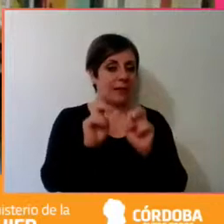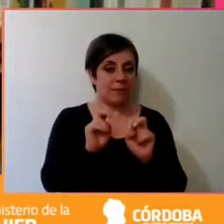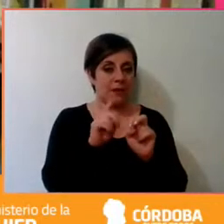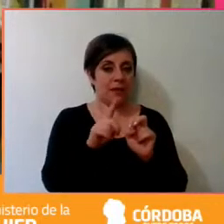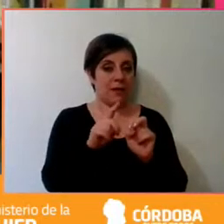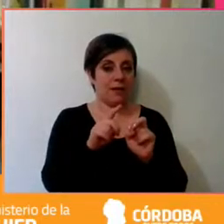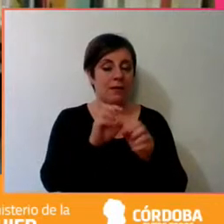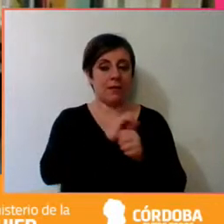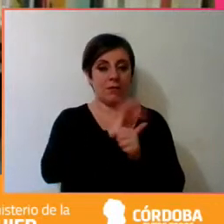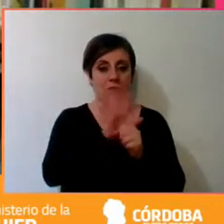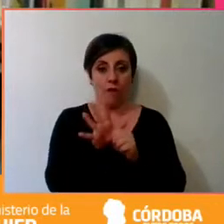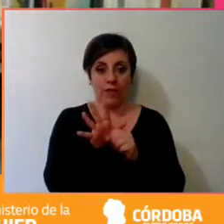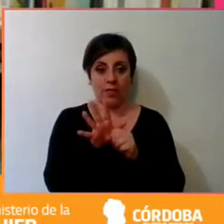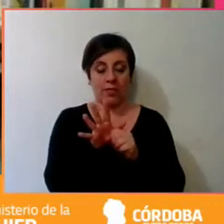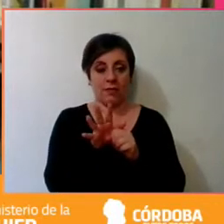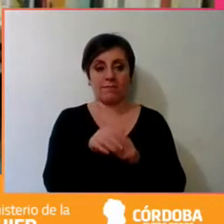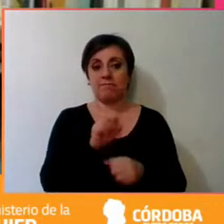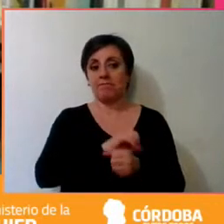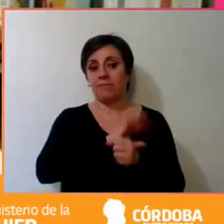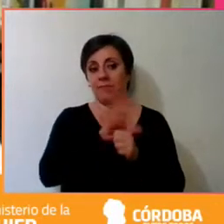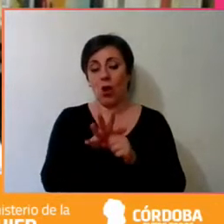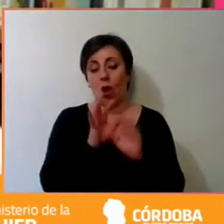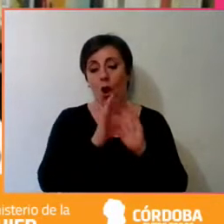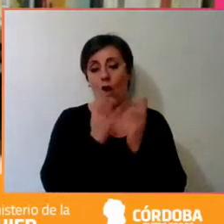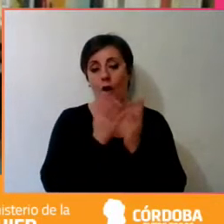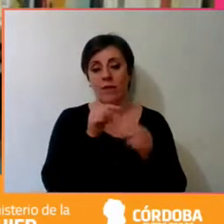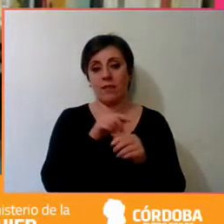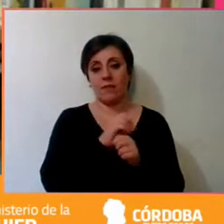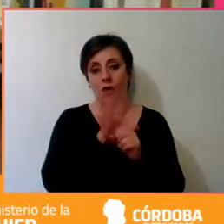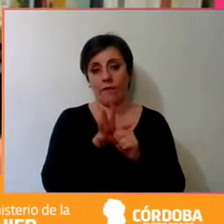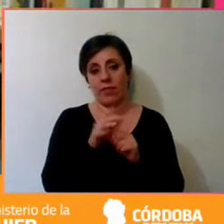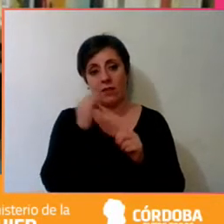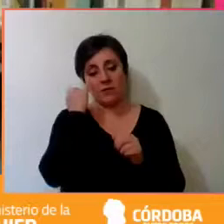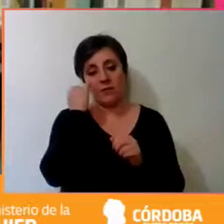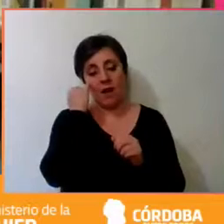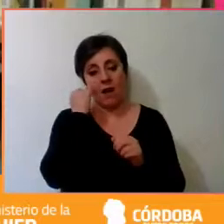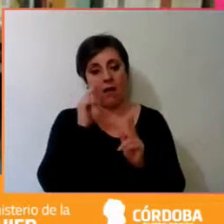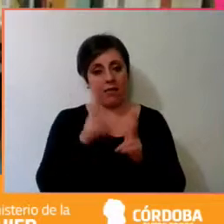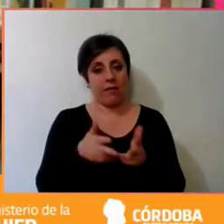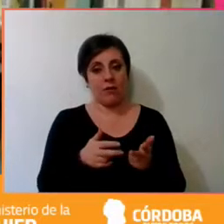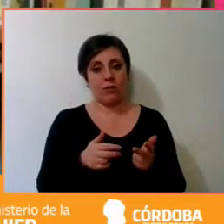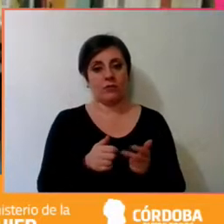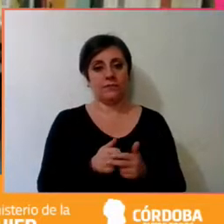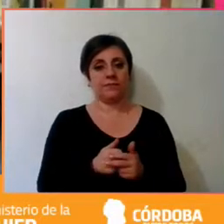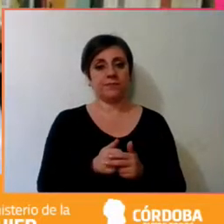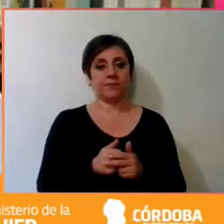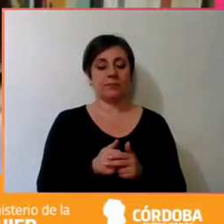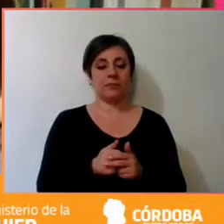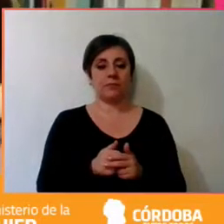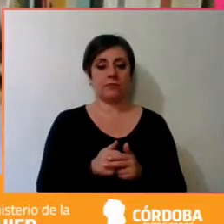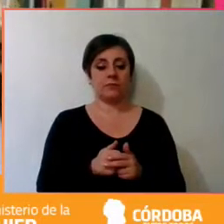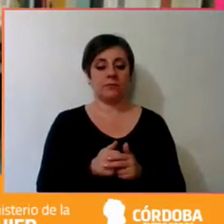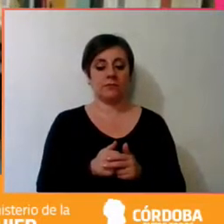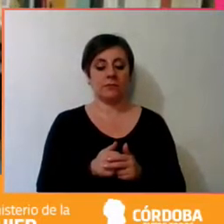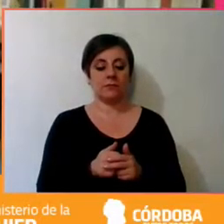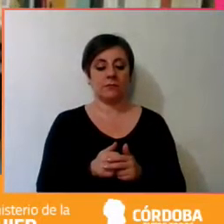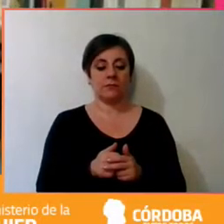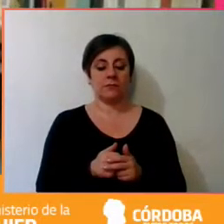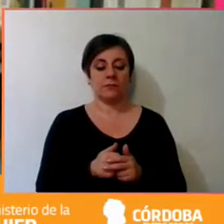COVID, ¿no? El COVID, ya lo ha dicho aquí Alejandra, lo señaló también de paso